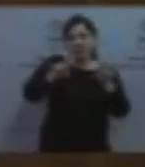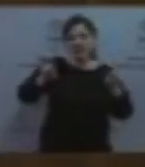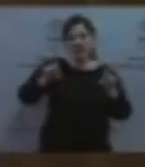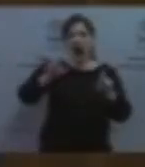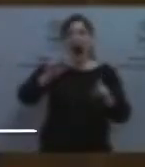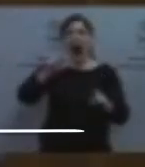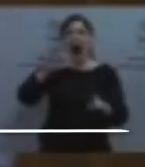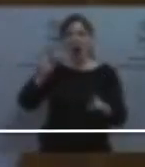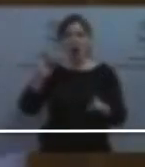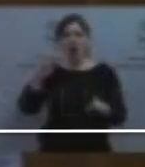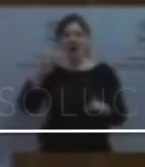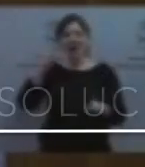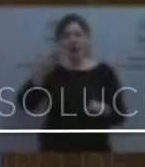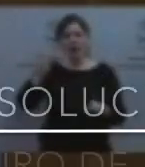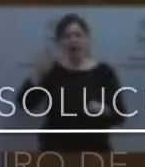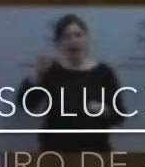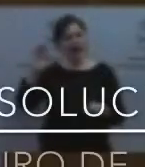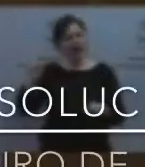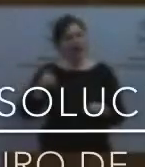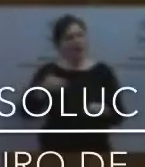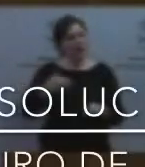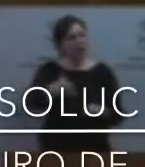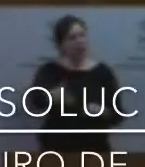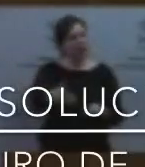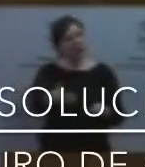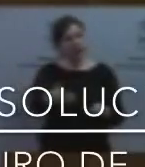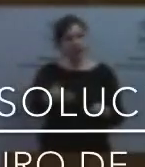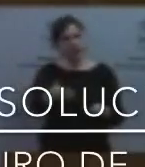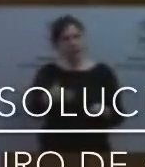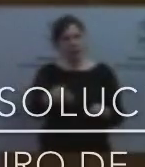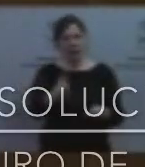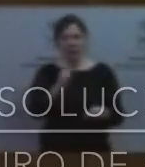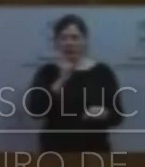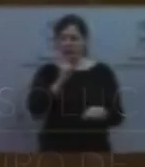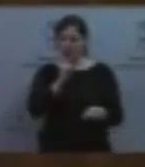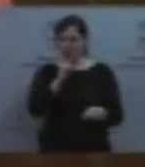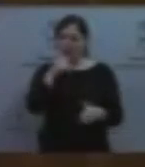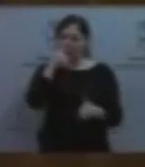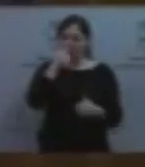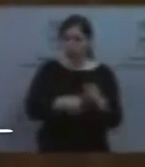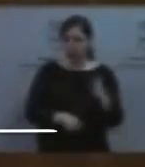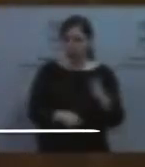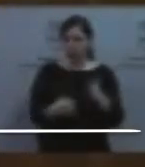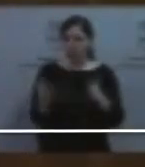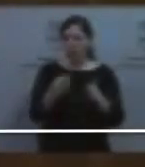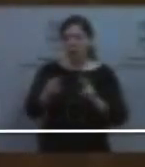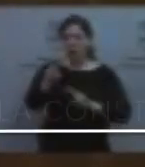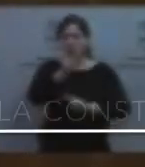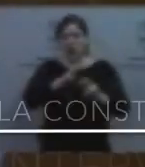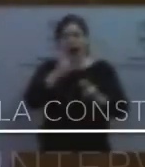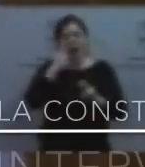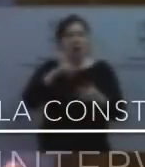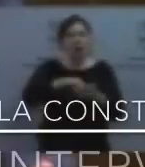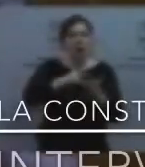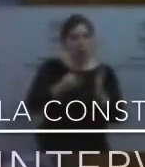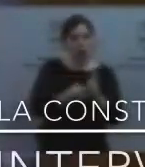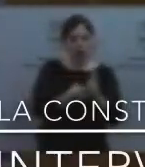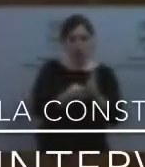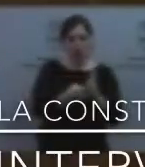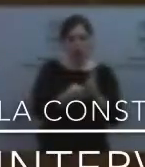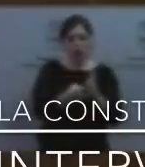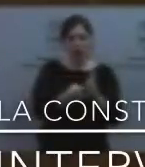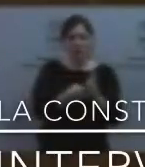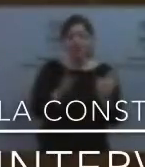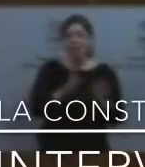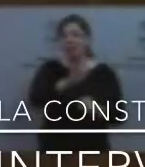Tenemos que, entre todos, buscar una solución para revertir esta situación. Pero parece, ya lo hemos oído, que hay grupos parlamentarios en esta